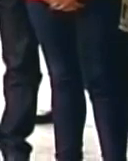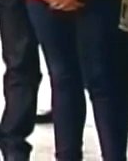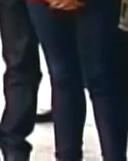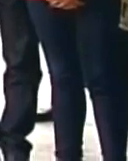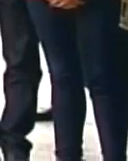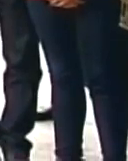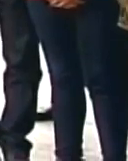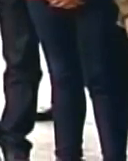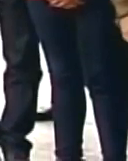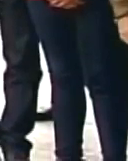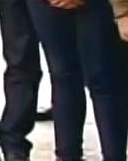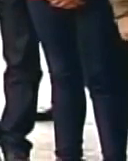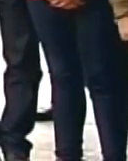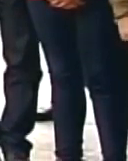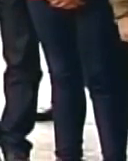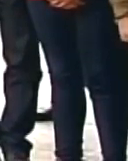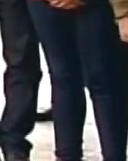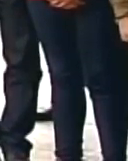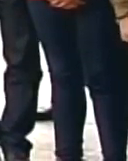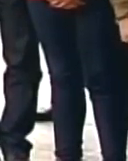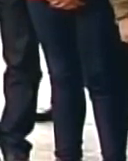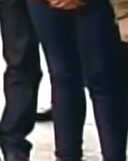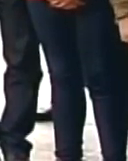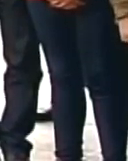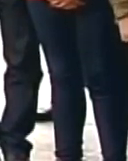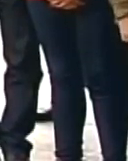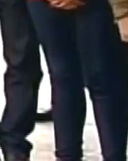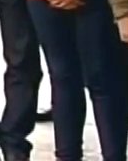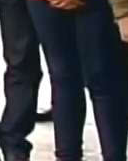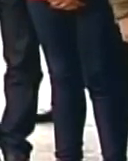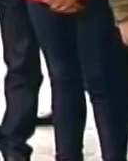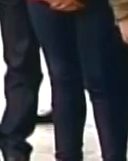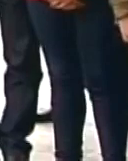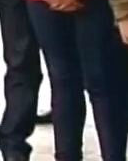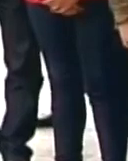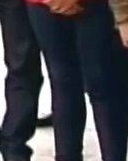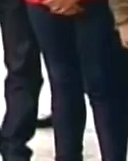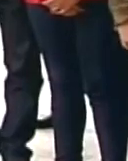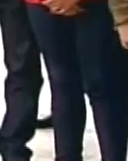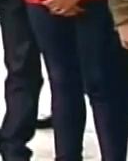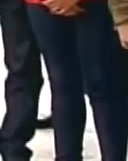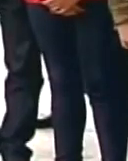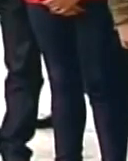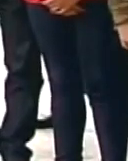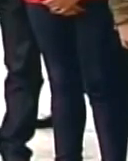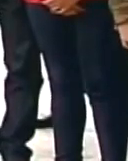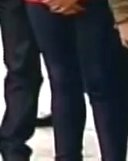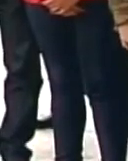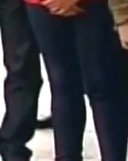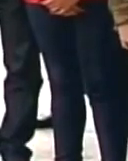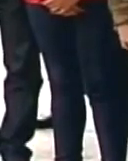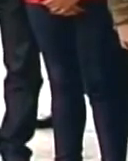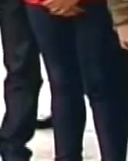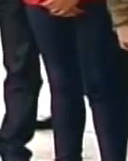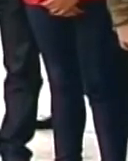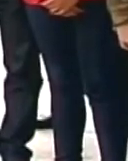día lunes de trabajo, el Partido Socialista Unido de Venezuela, aprovechando la semana de